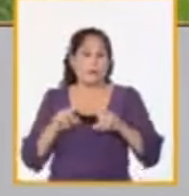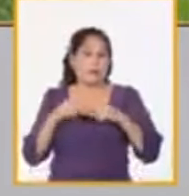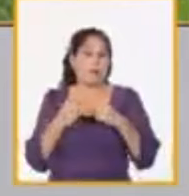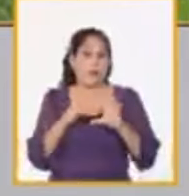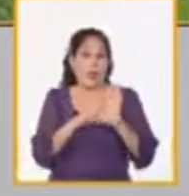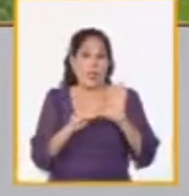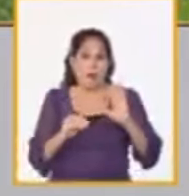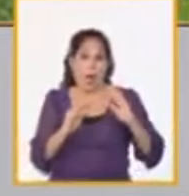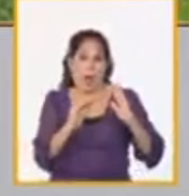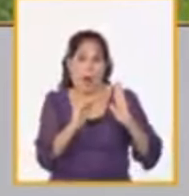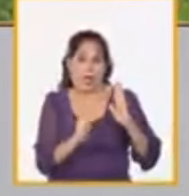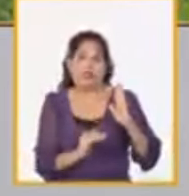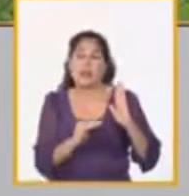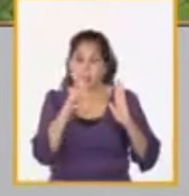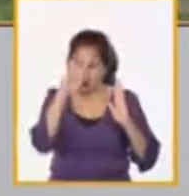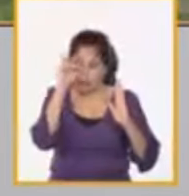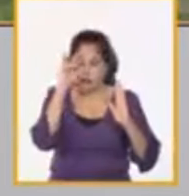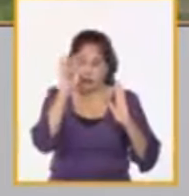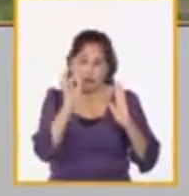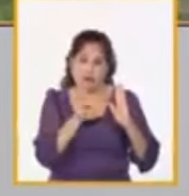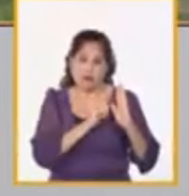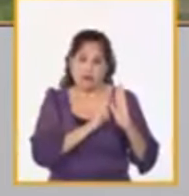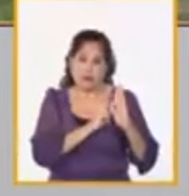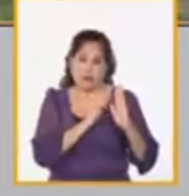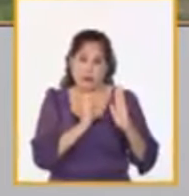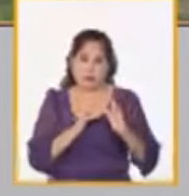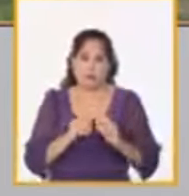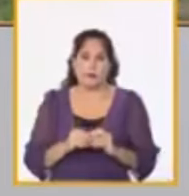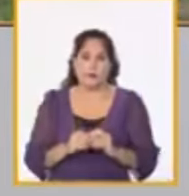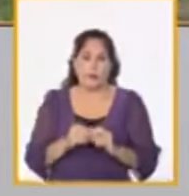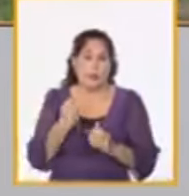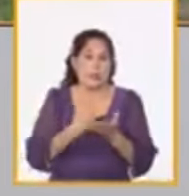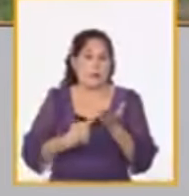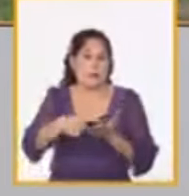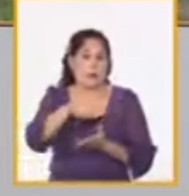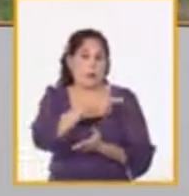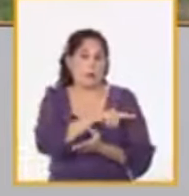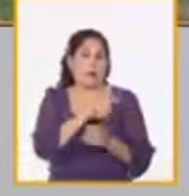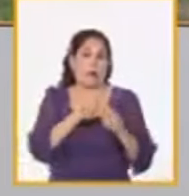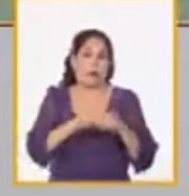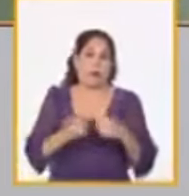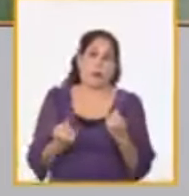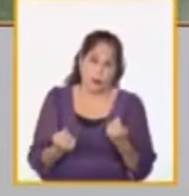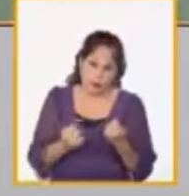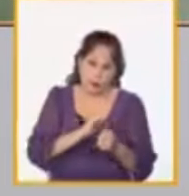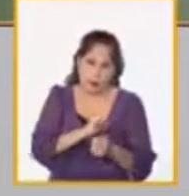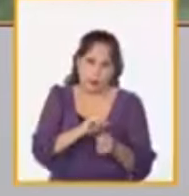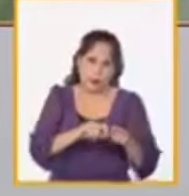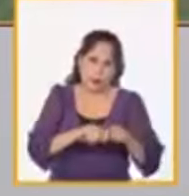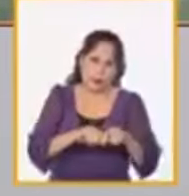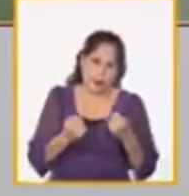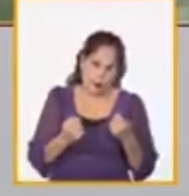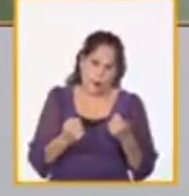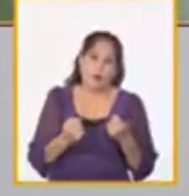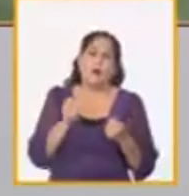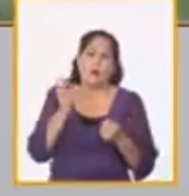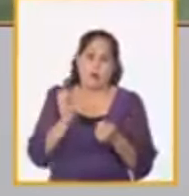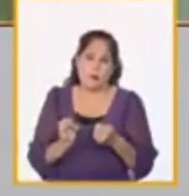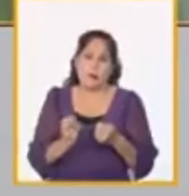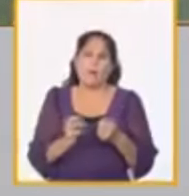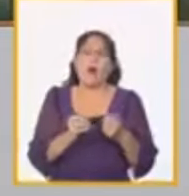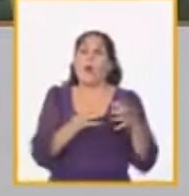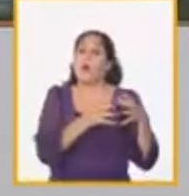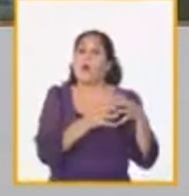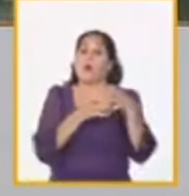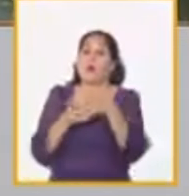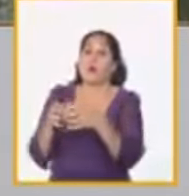entonces. Sí, porque ha bajado los niveles de Jibara. Y la semana pasada tuvimos rotura en uno de los equipos de bombeo de la balsa y fue la Brigada Electromecánica de